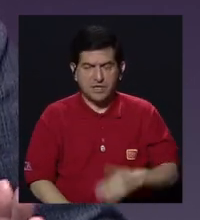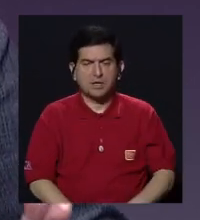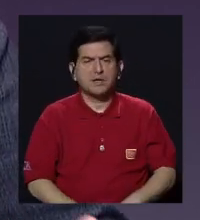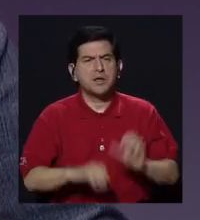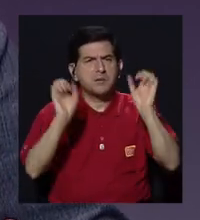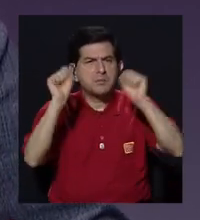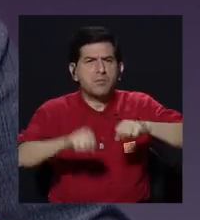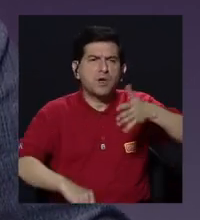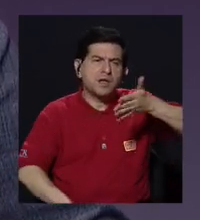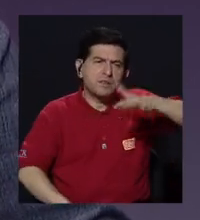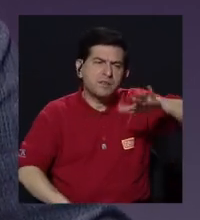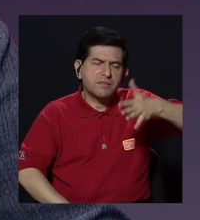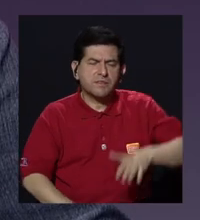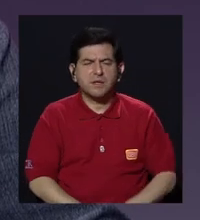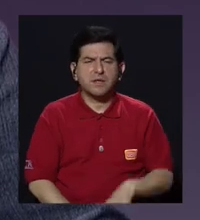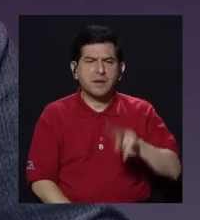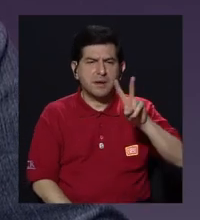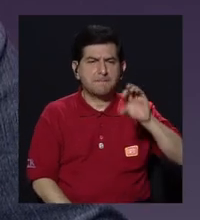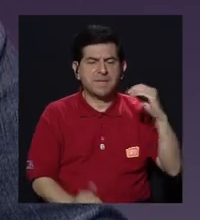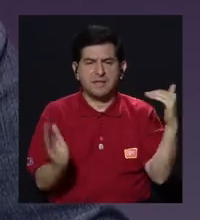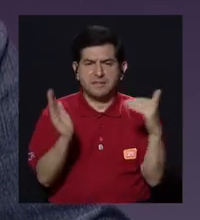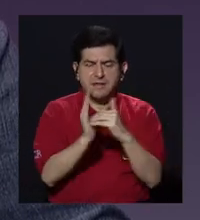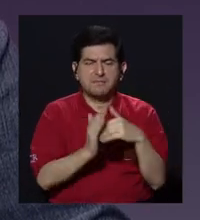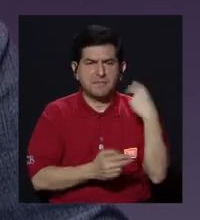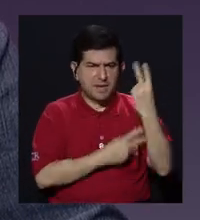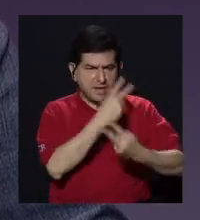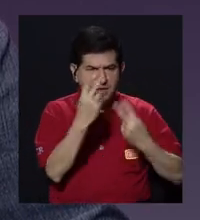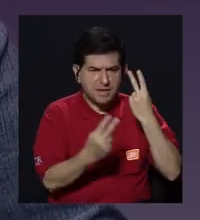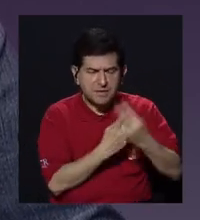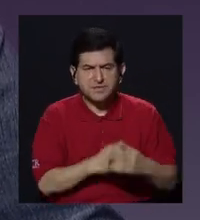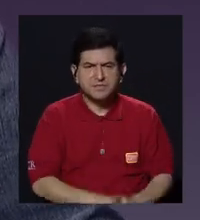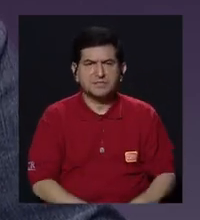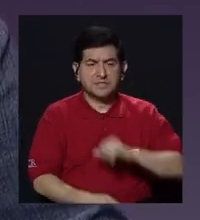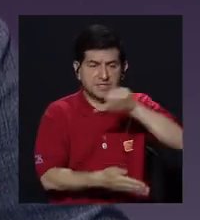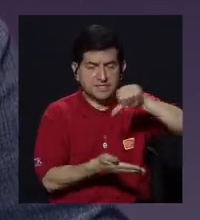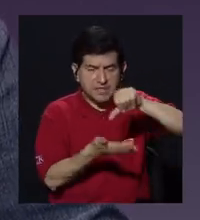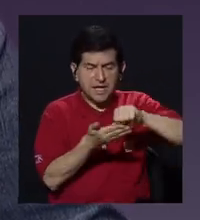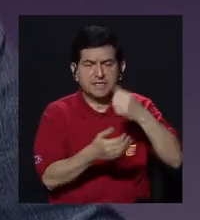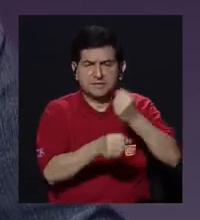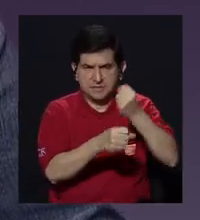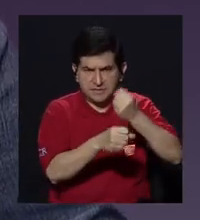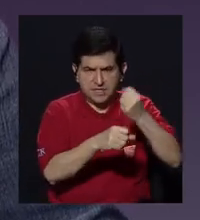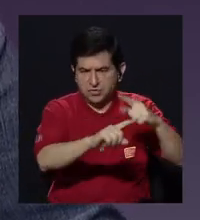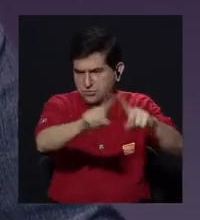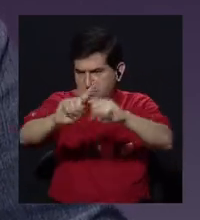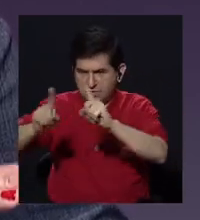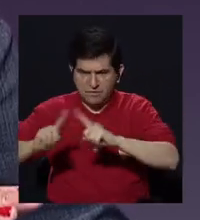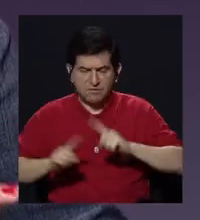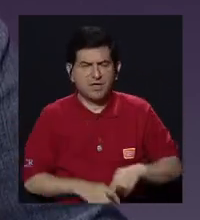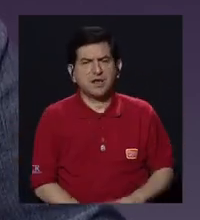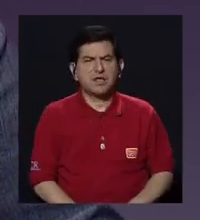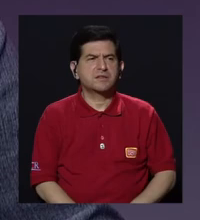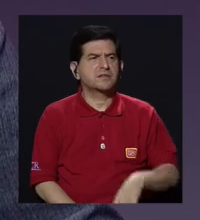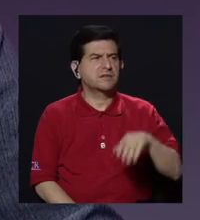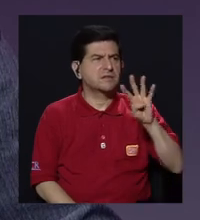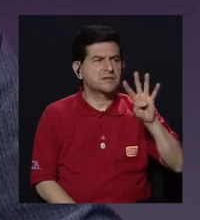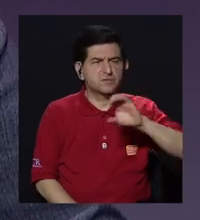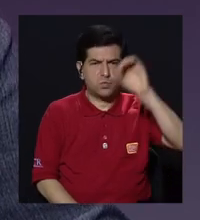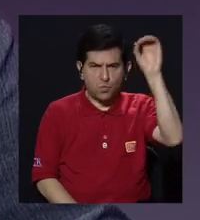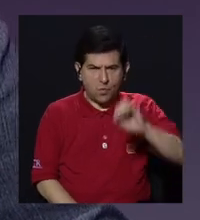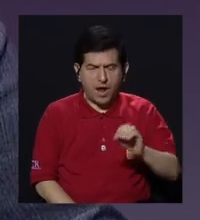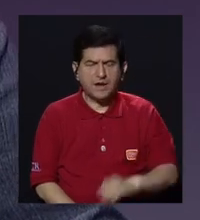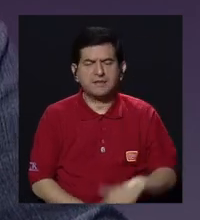aproximadamente 20,000 visitas inspectivas a centros de trabajo, de las cuales alrededor de un 40% son por denuncia y el